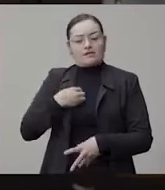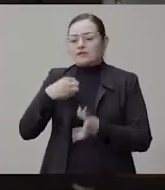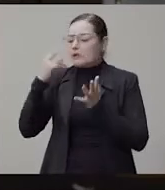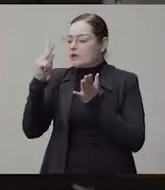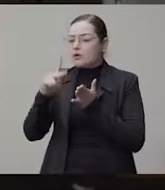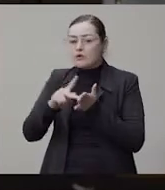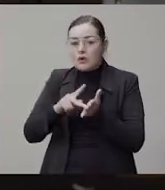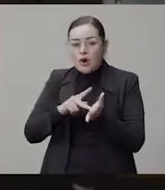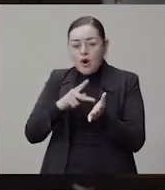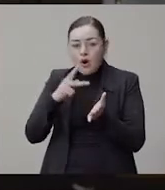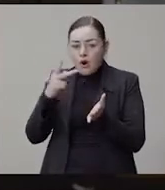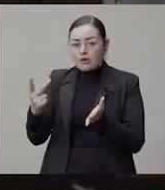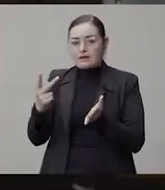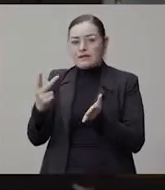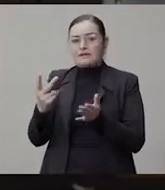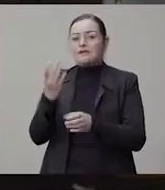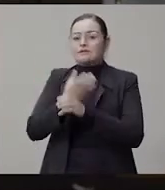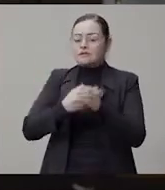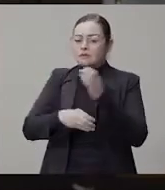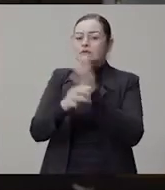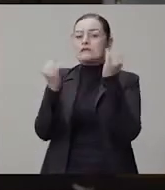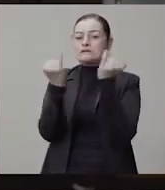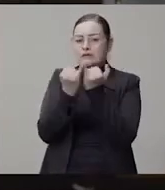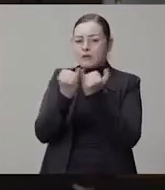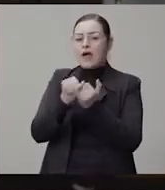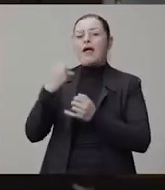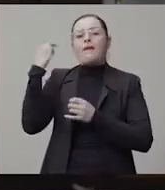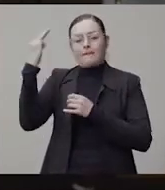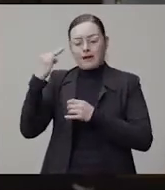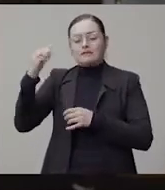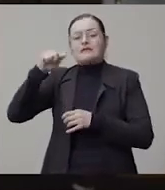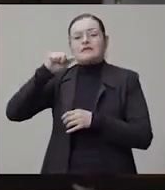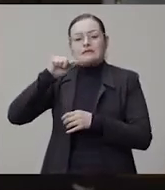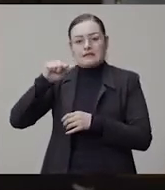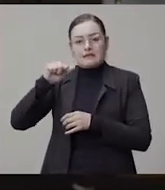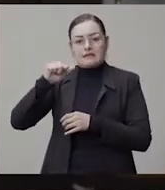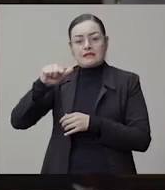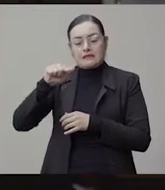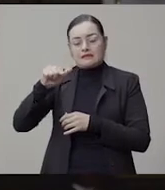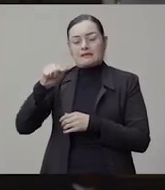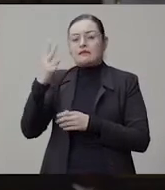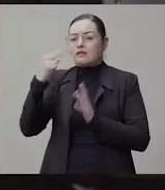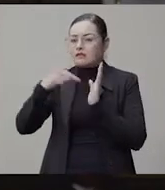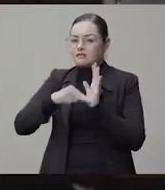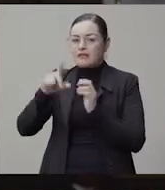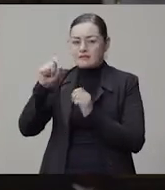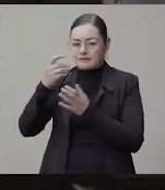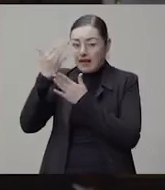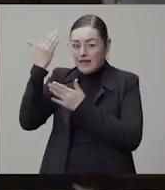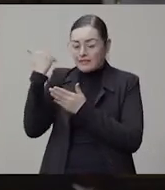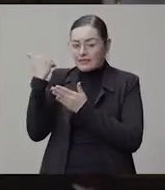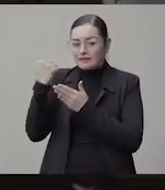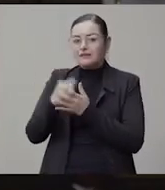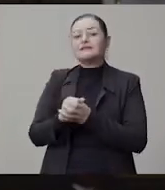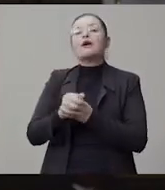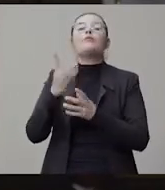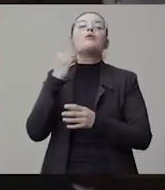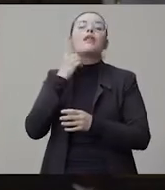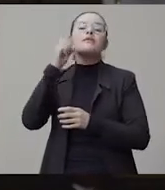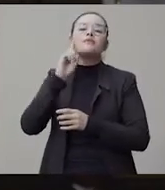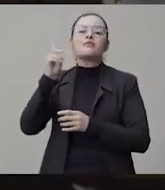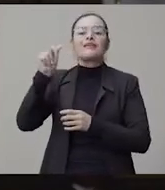regresen al estado que guardaban el 17 de marzo de 2020 que se atienda la convocatoria que ha emitido